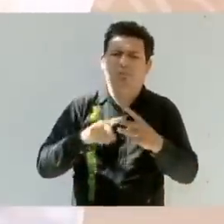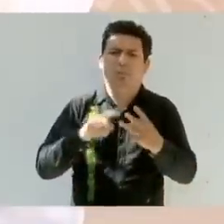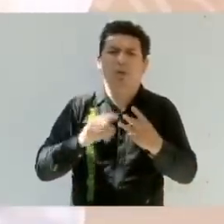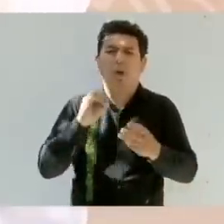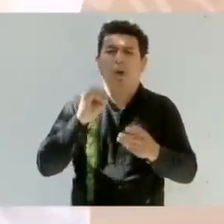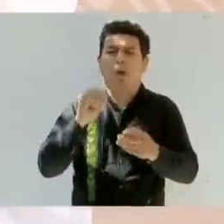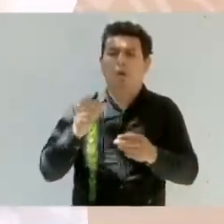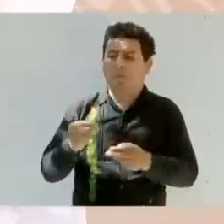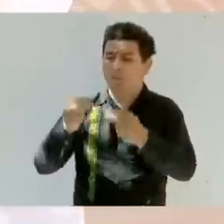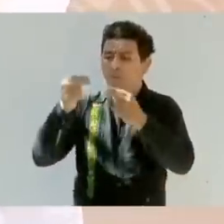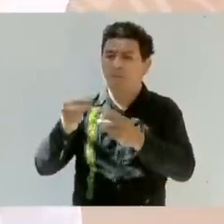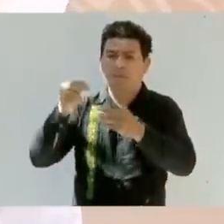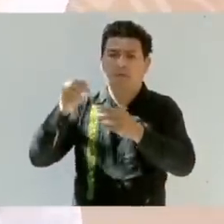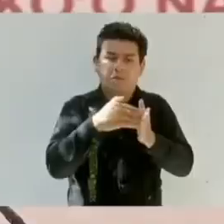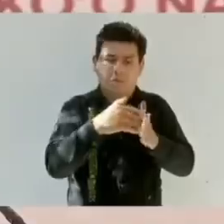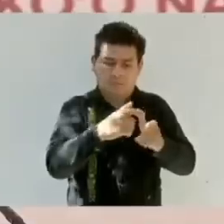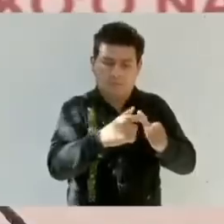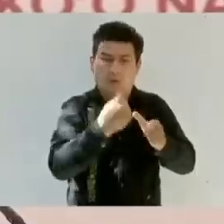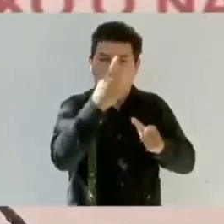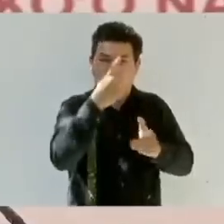el precio de las gasolinas.